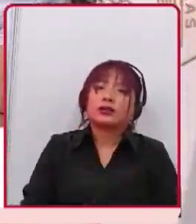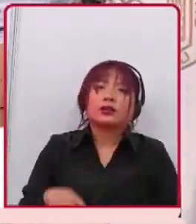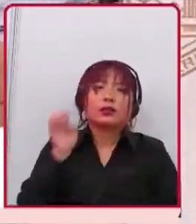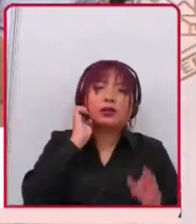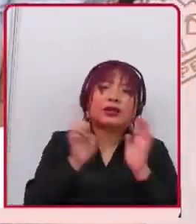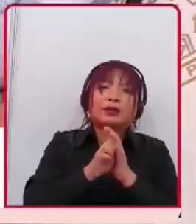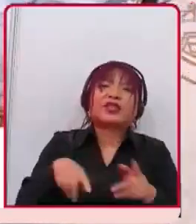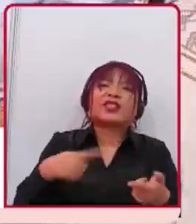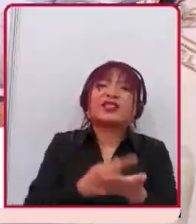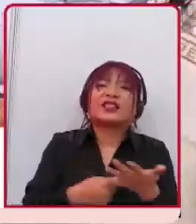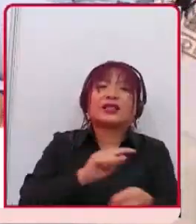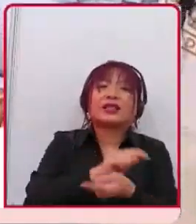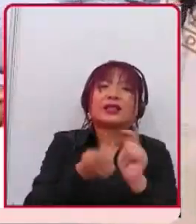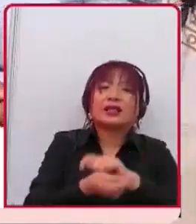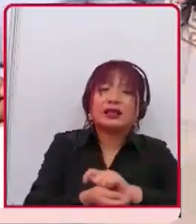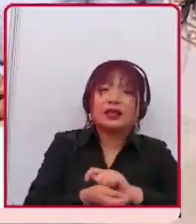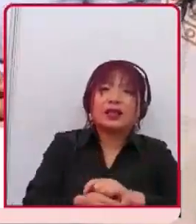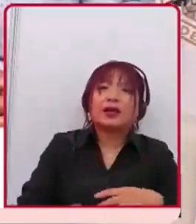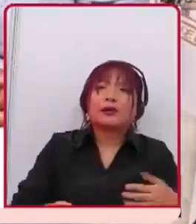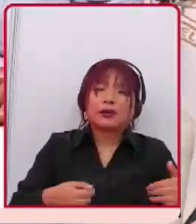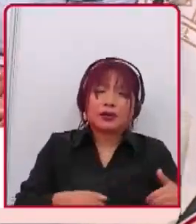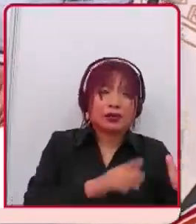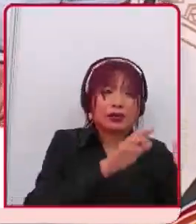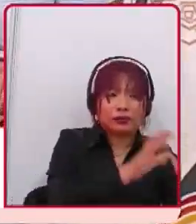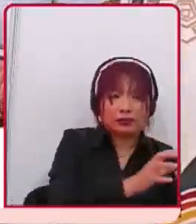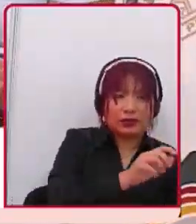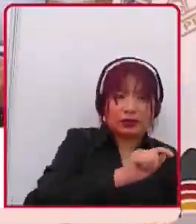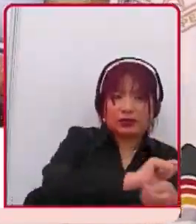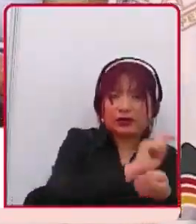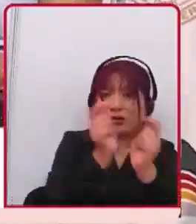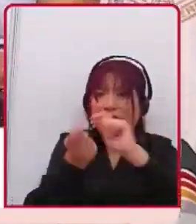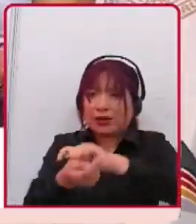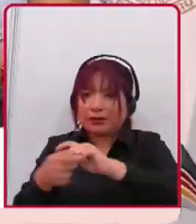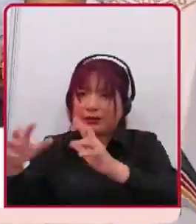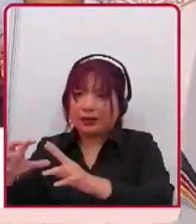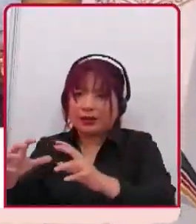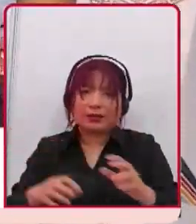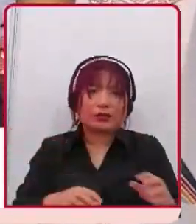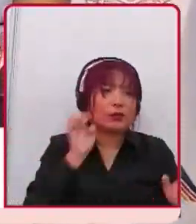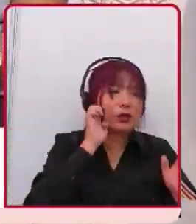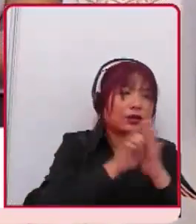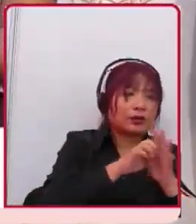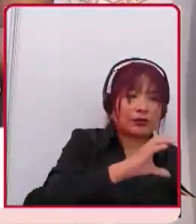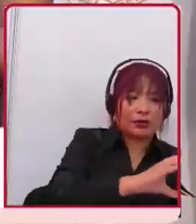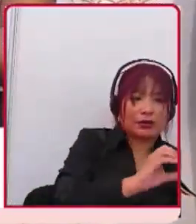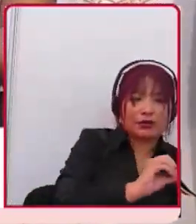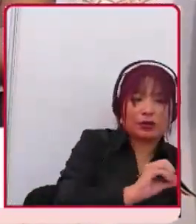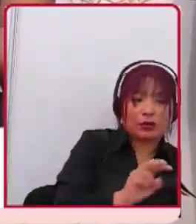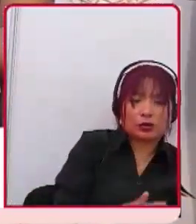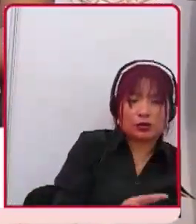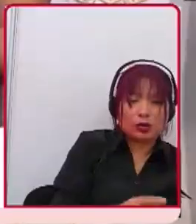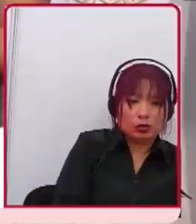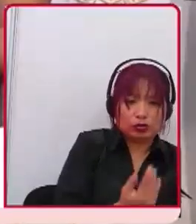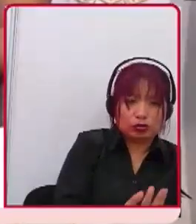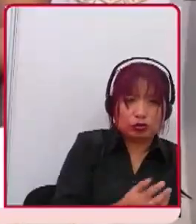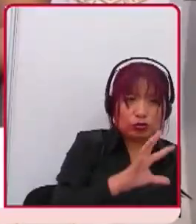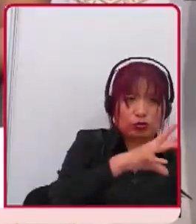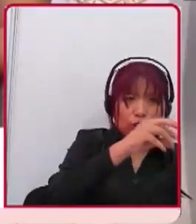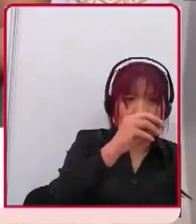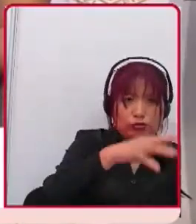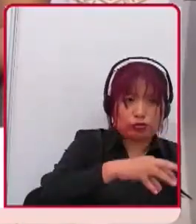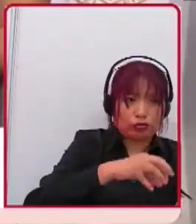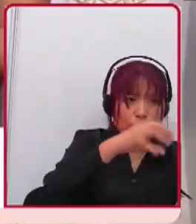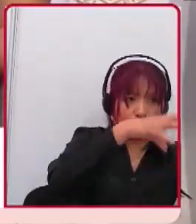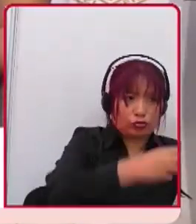físico que condiciona el cambio. Cuando se adiciona el CO2, hay evidentemente un burbujeo. El CO2 va a estar burbujeando y va a